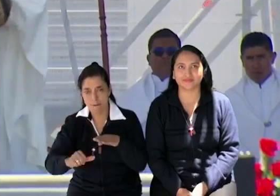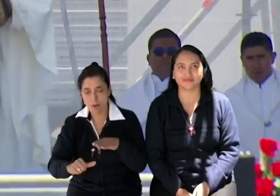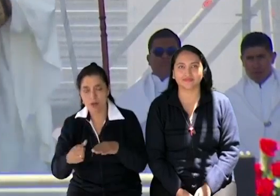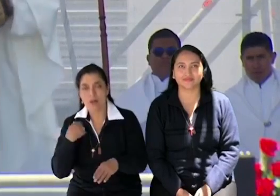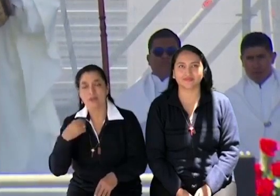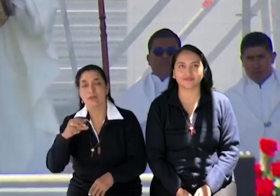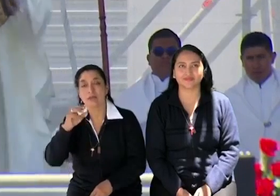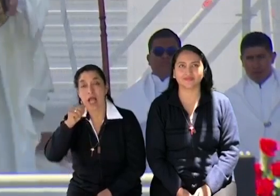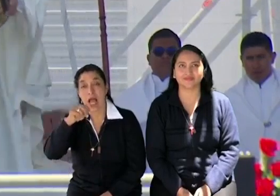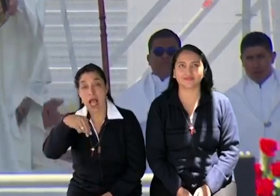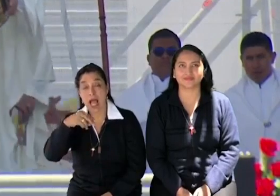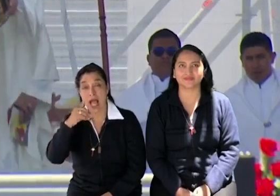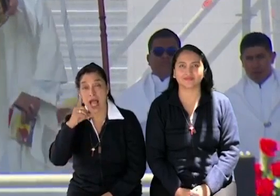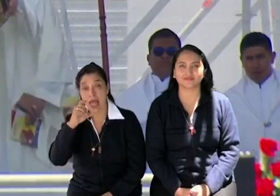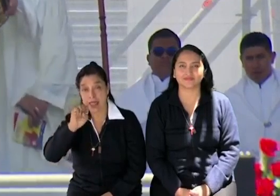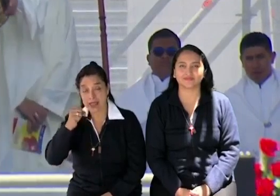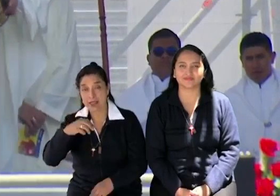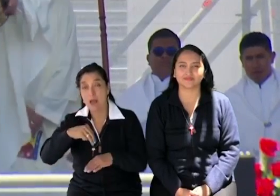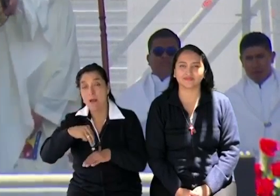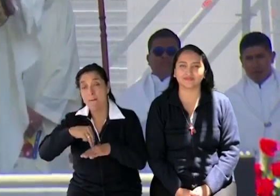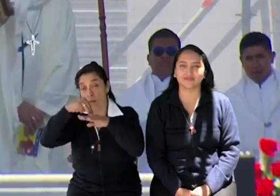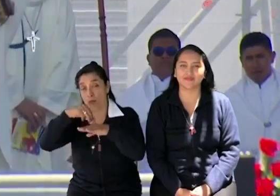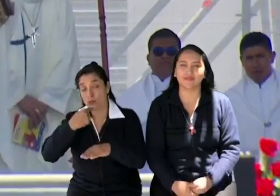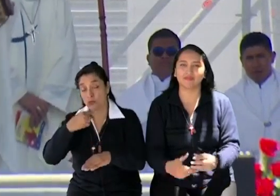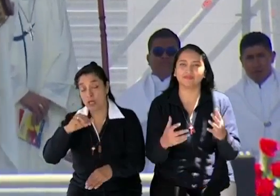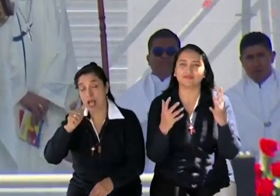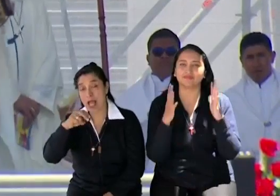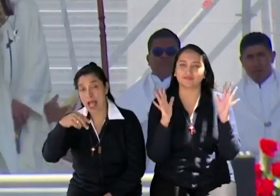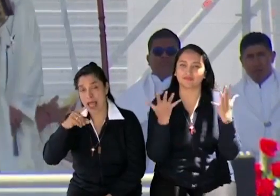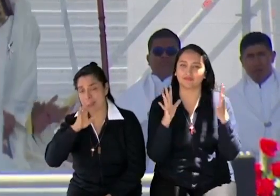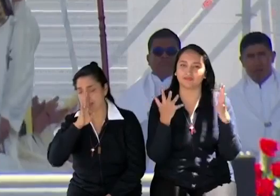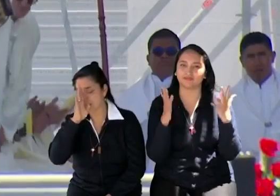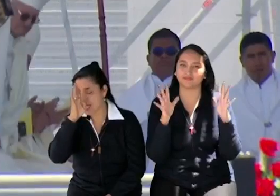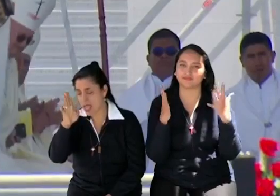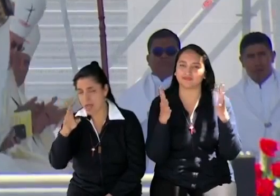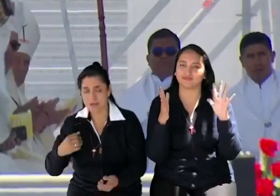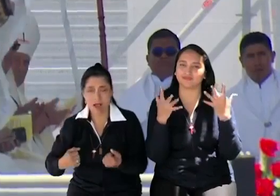Monseñor Andrés Carrascosa, por el apoyo constante,